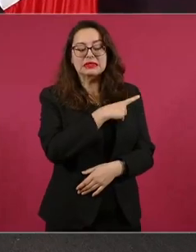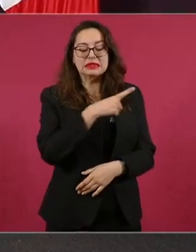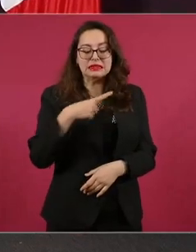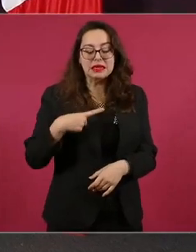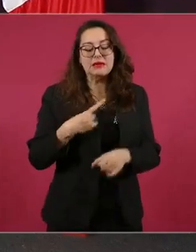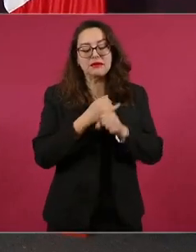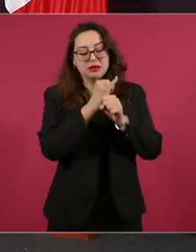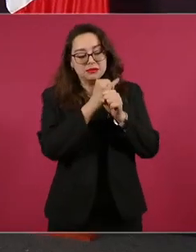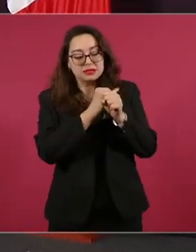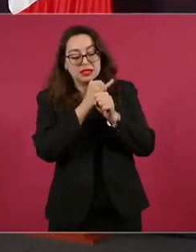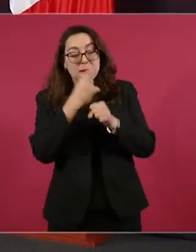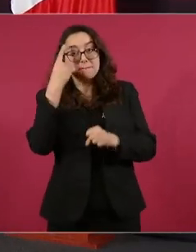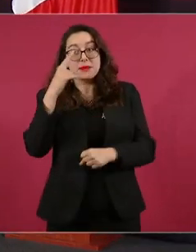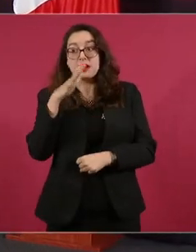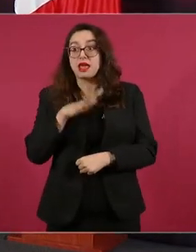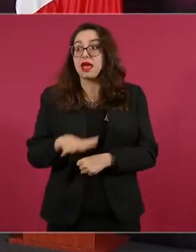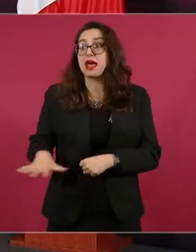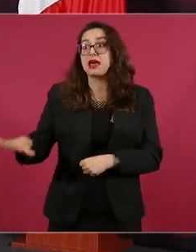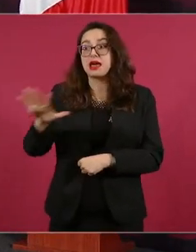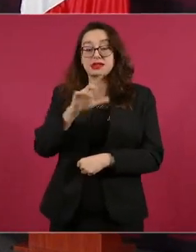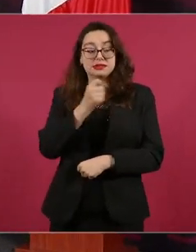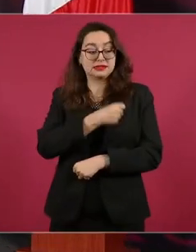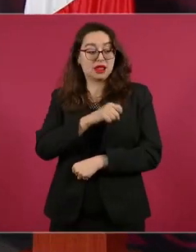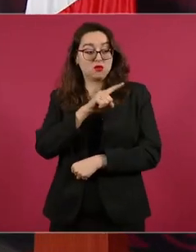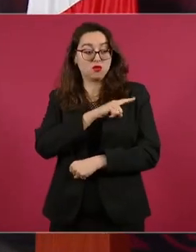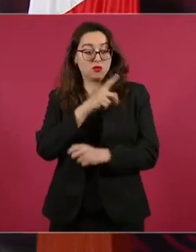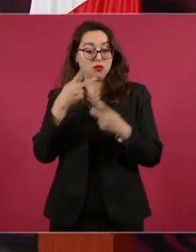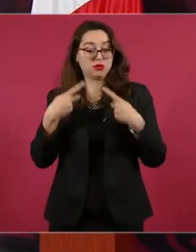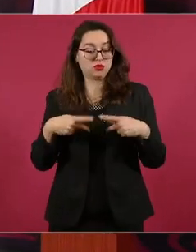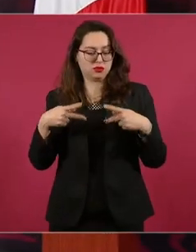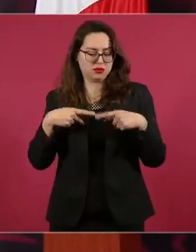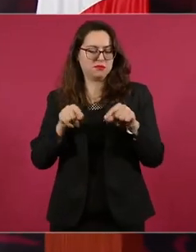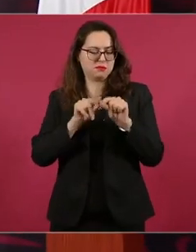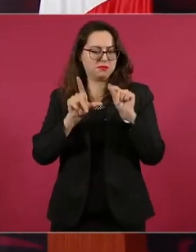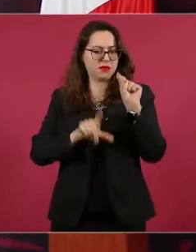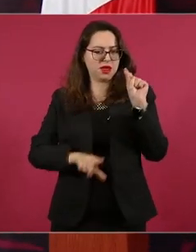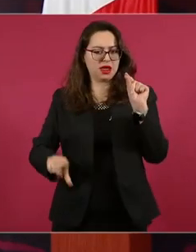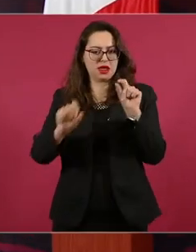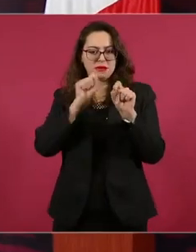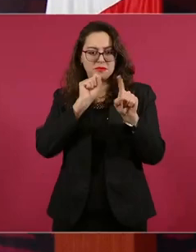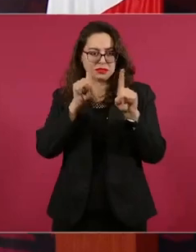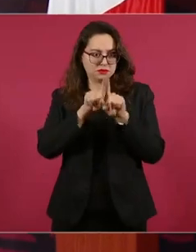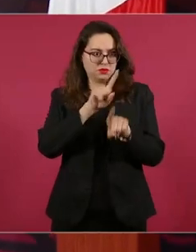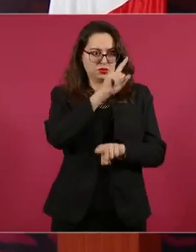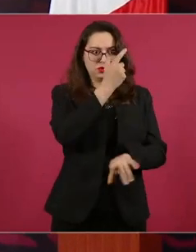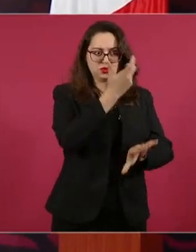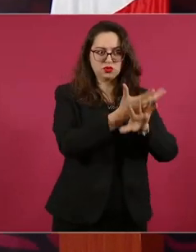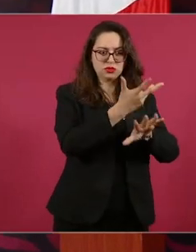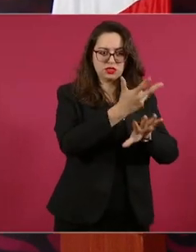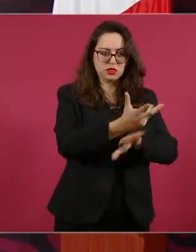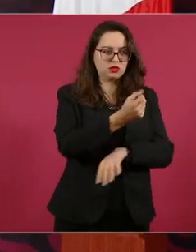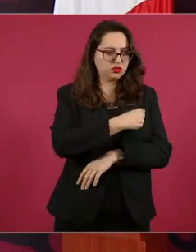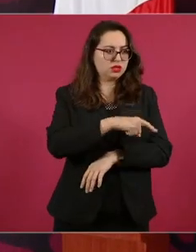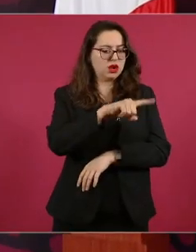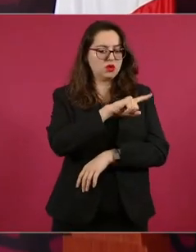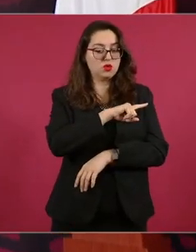es en bien de la salud del pueblo de México y también de los estadounidenses.